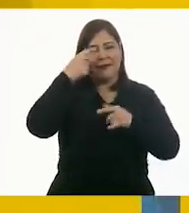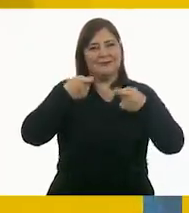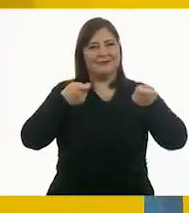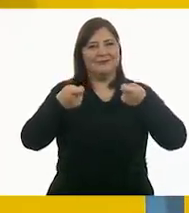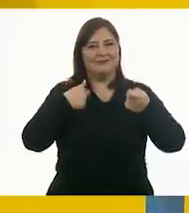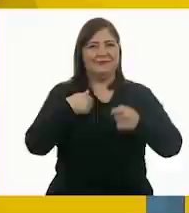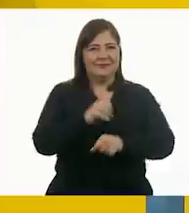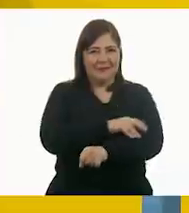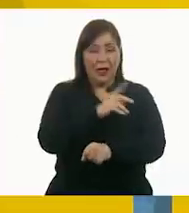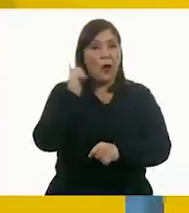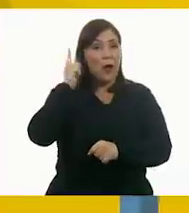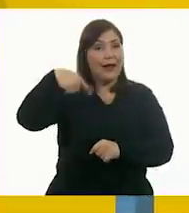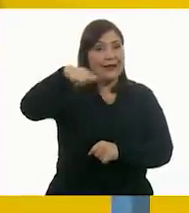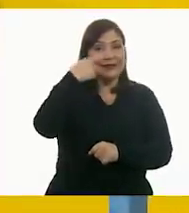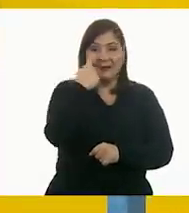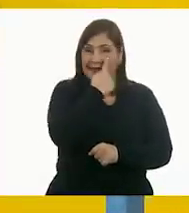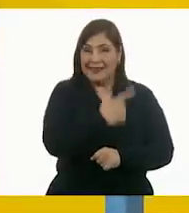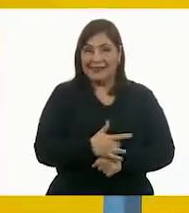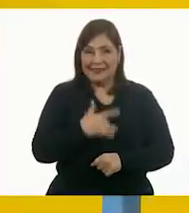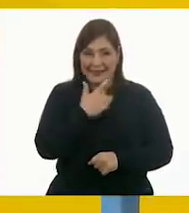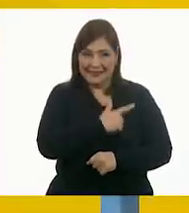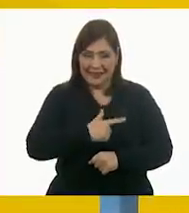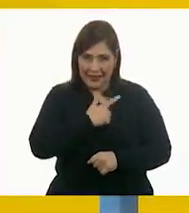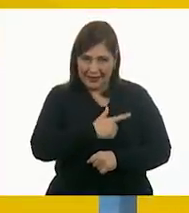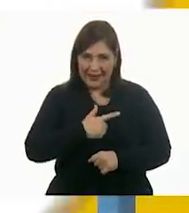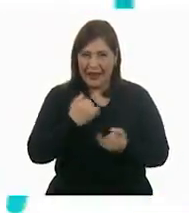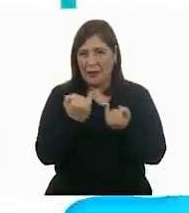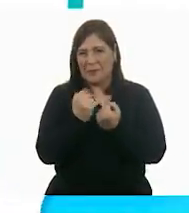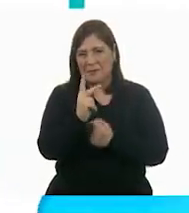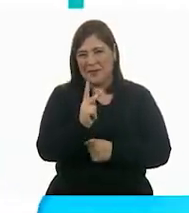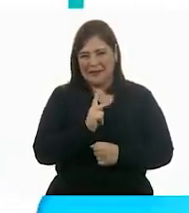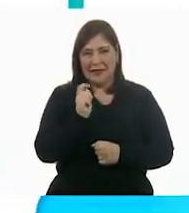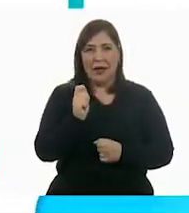lo hayan disfrutado tanto como nosotras. Continuamos con Artes.